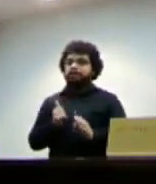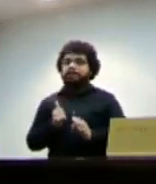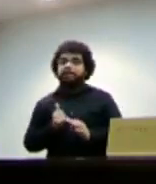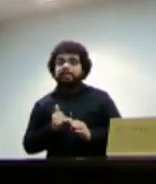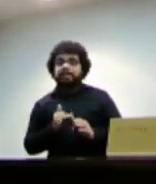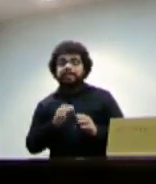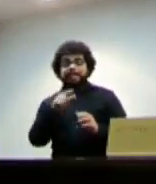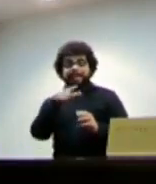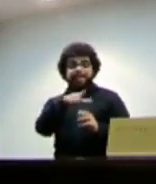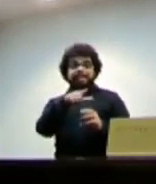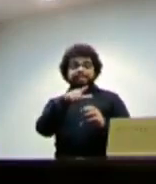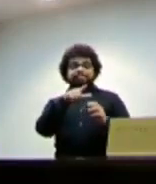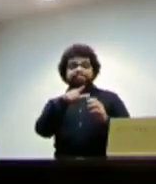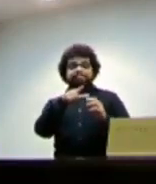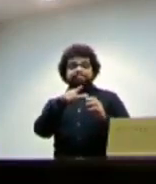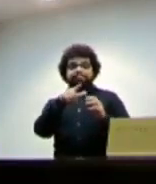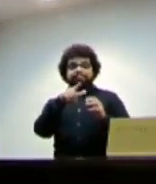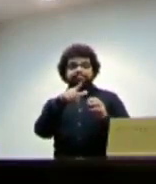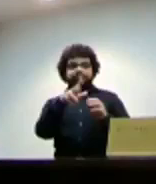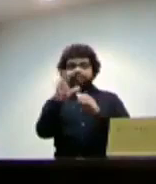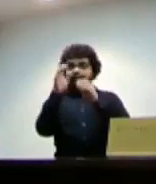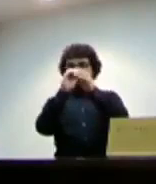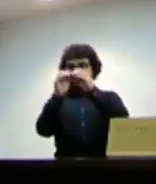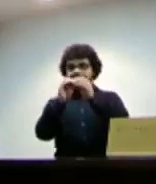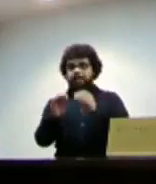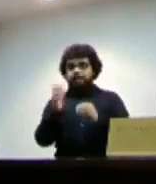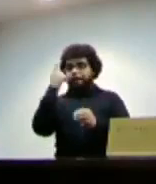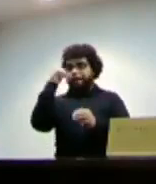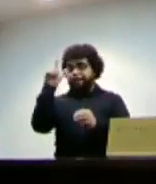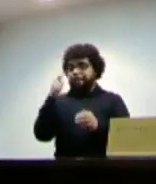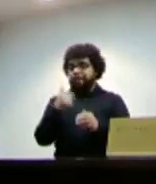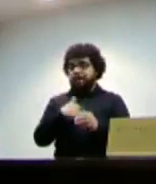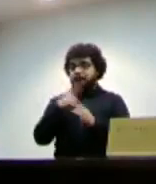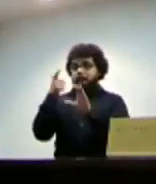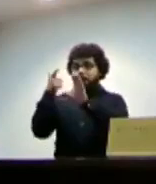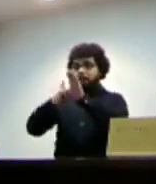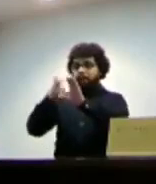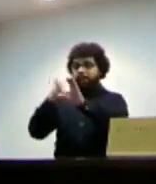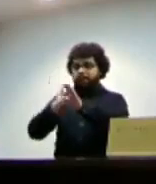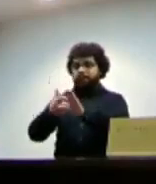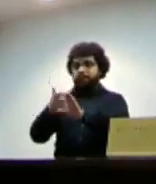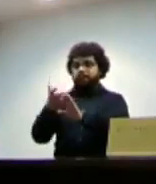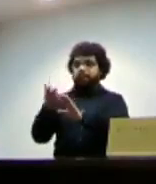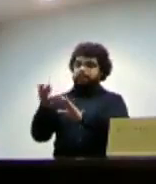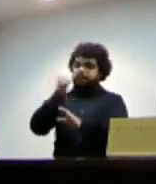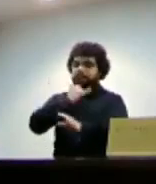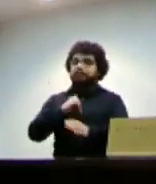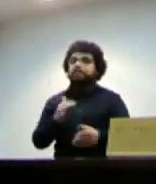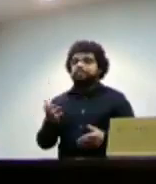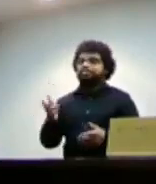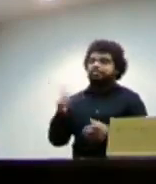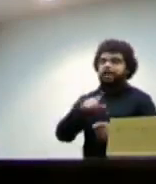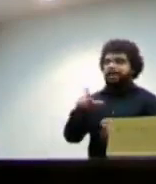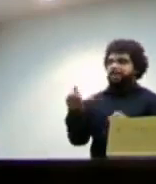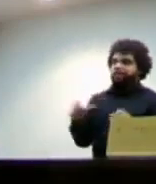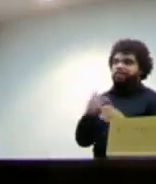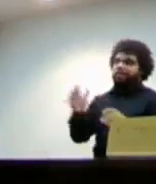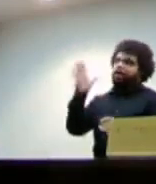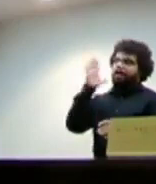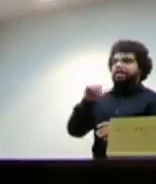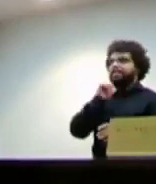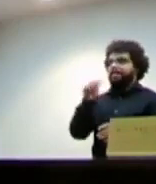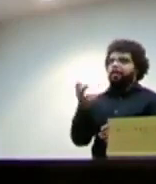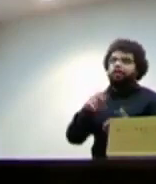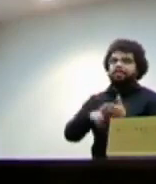para recuperar los gastos de combustible de una manera más acelerada. Porque ellos no hicieron eso acelerado anteriormente y ahora tienen que ajustarlo y entonces nosotros vamos a coger el cantazo